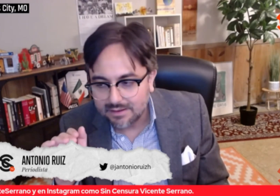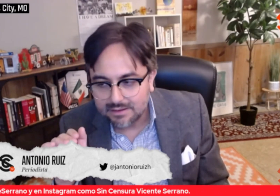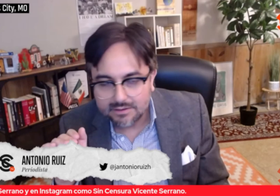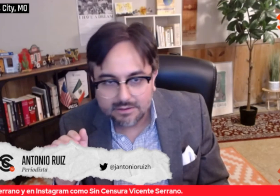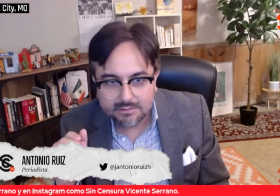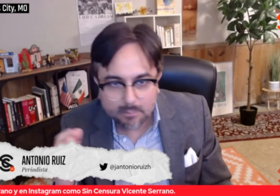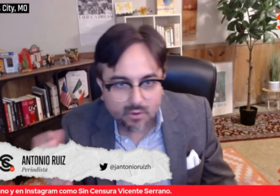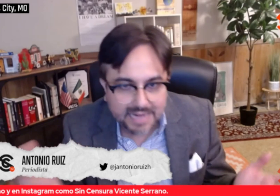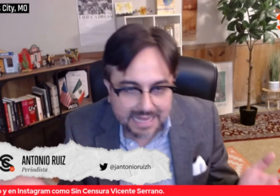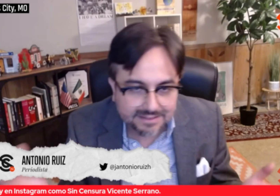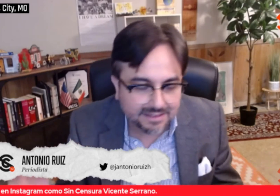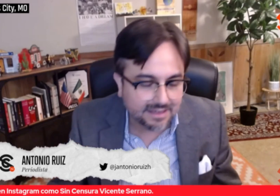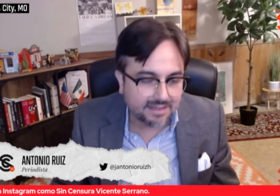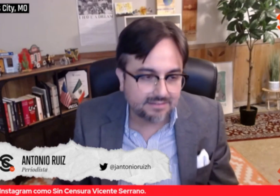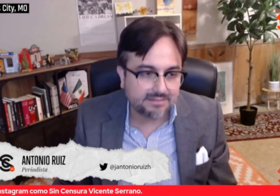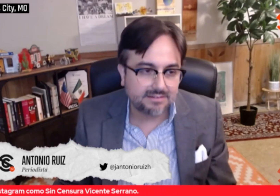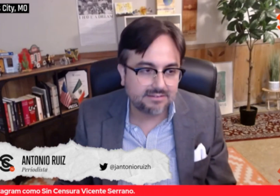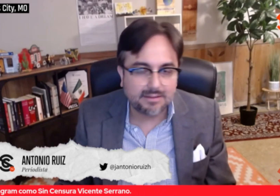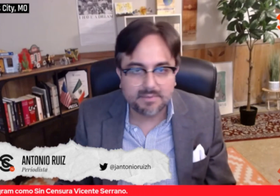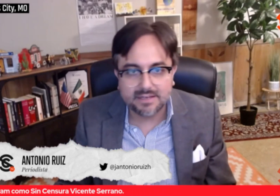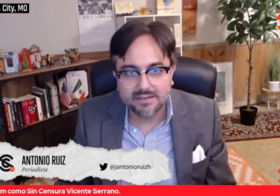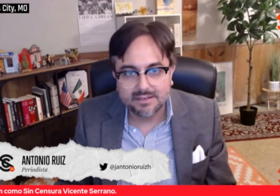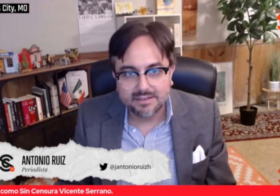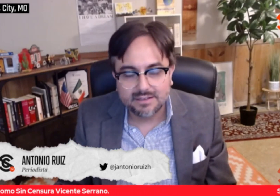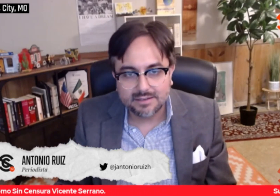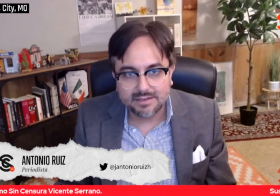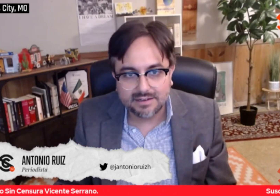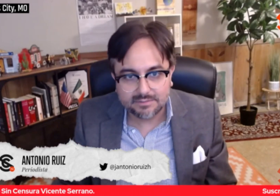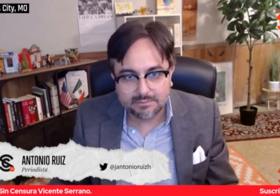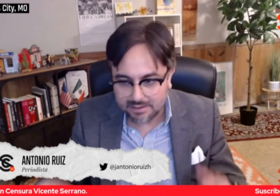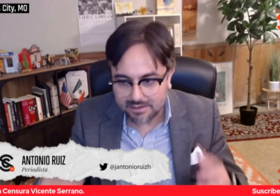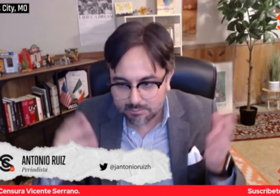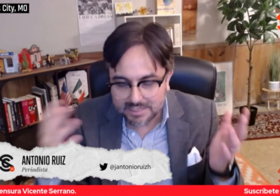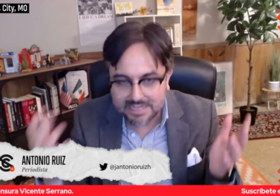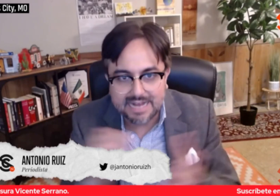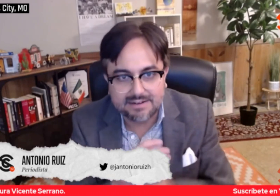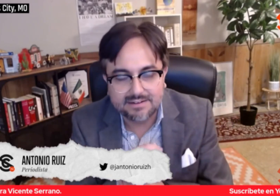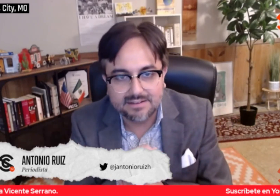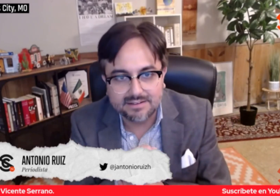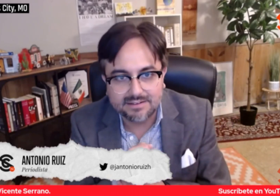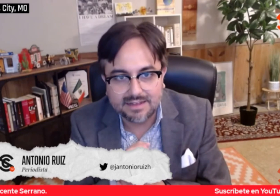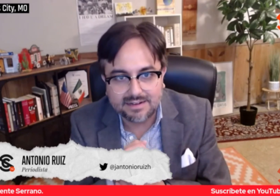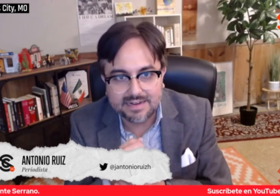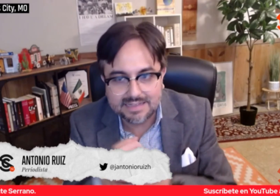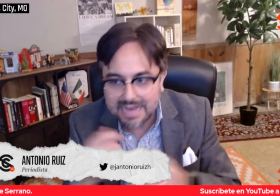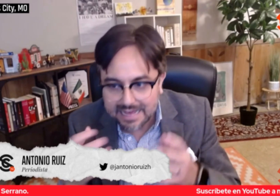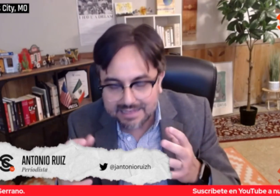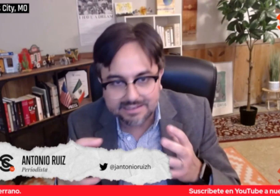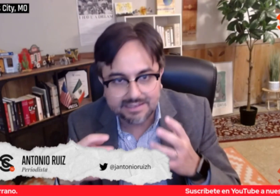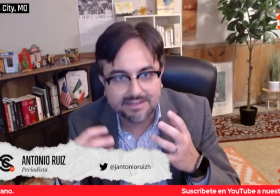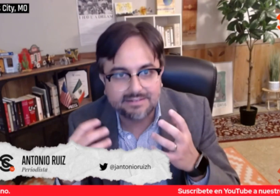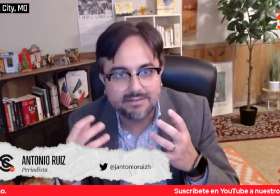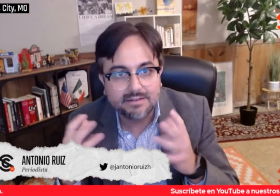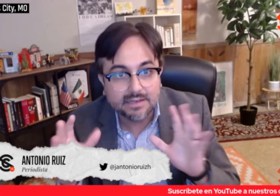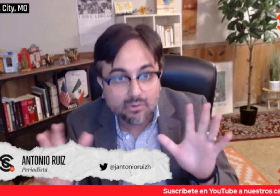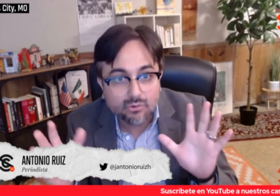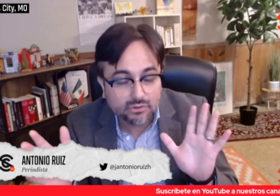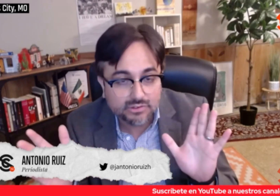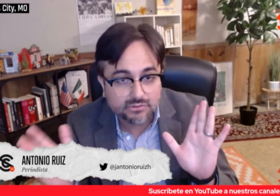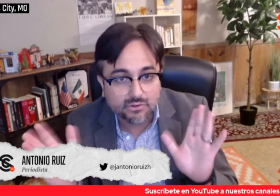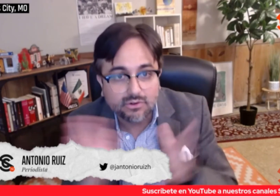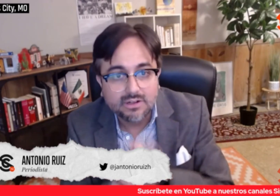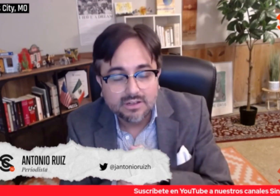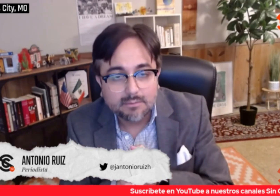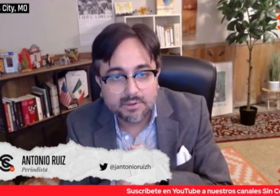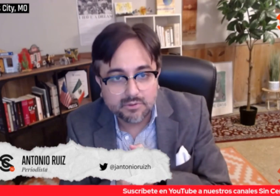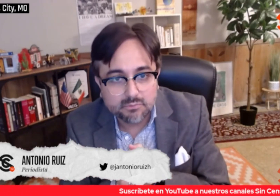estructuras democráticas, es también el explicar la realidad, el tener ese, incluso,